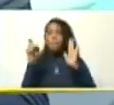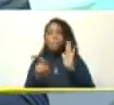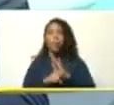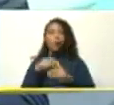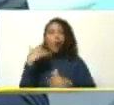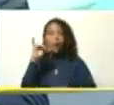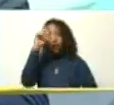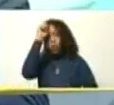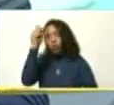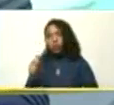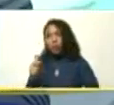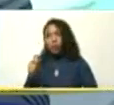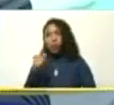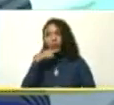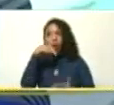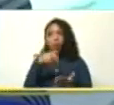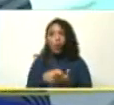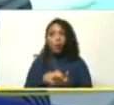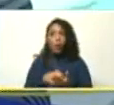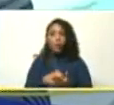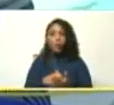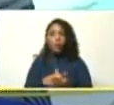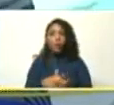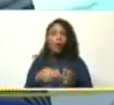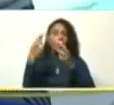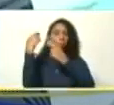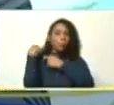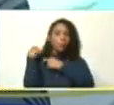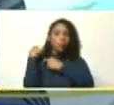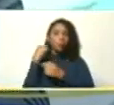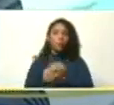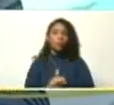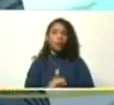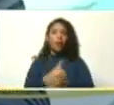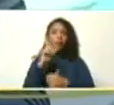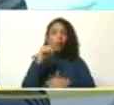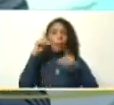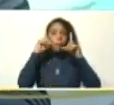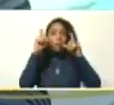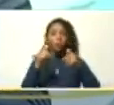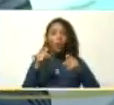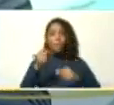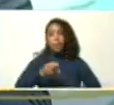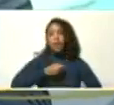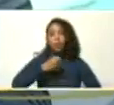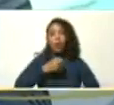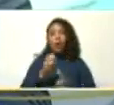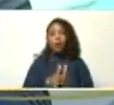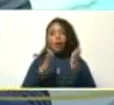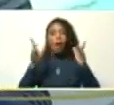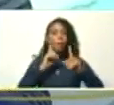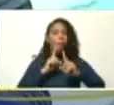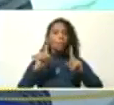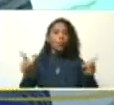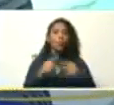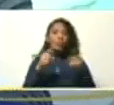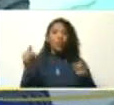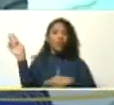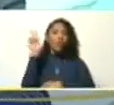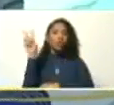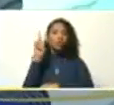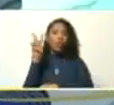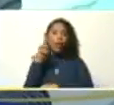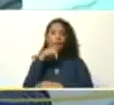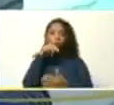reivindicación a través de los nombres de los galardonados también de la profesión del periodismo. Un gran músico venezolano llamado